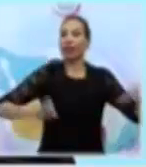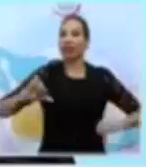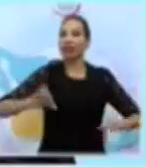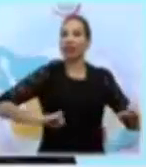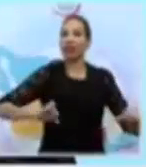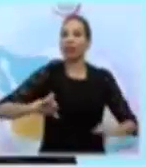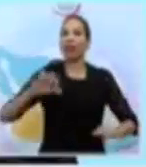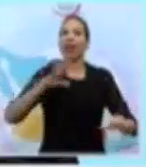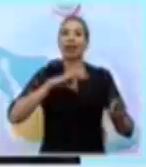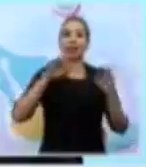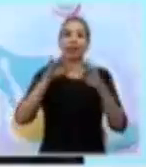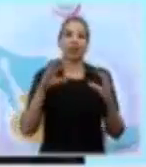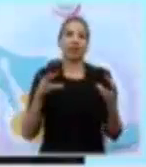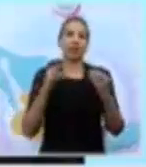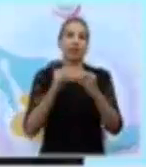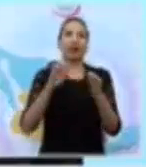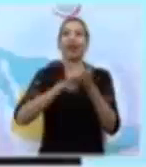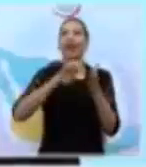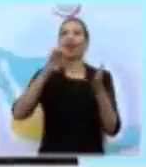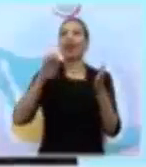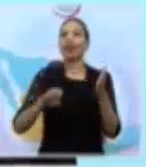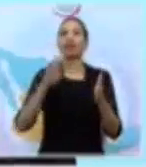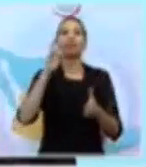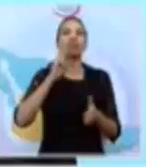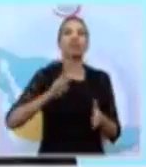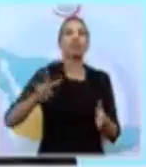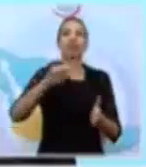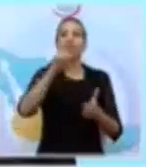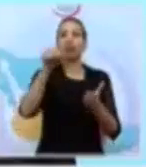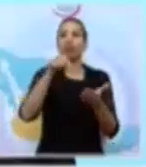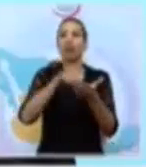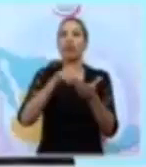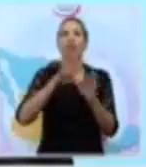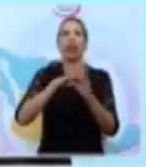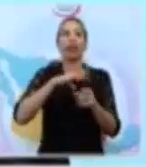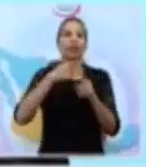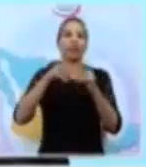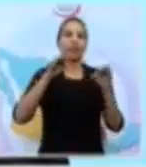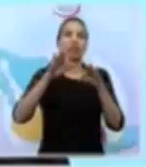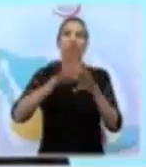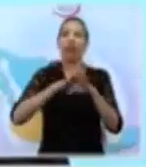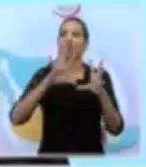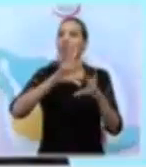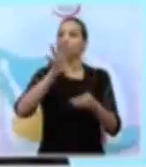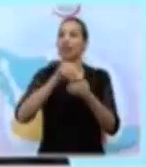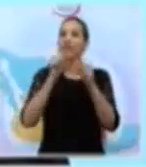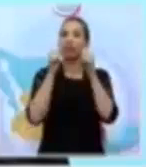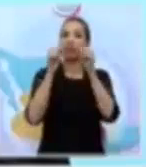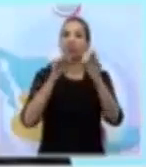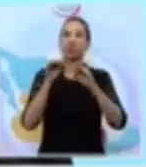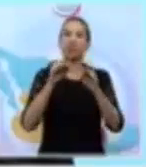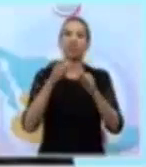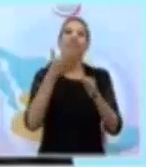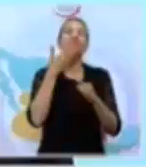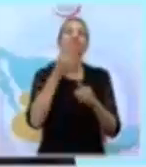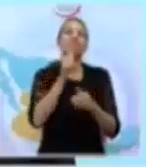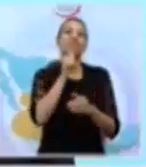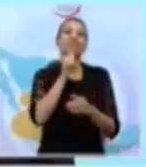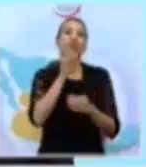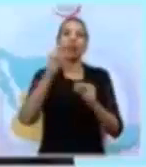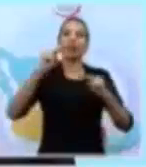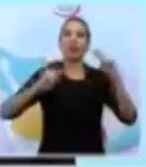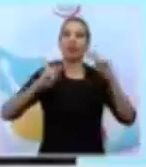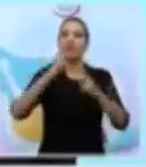económica. Entonces, por ejemplo, observamos que en la región existe un mercado laboral con poca flexibilidad, con niveles